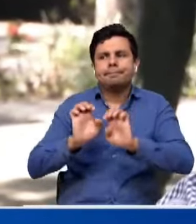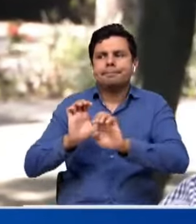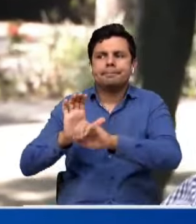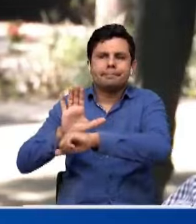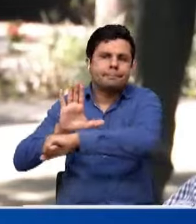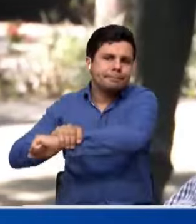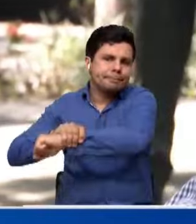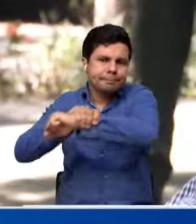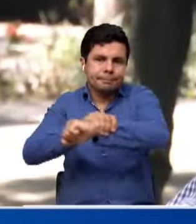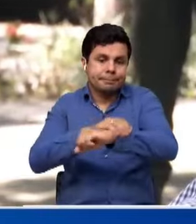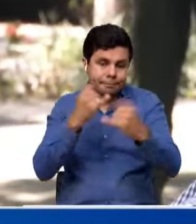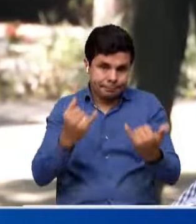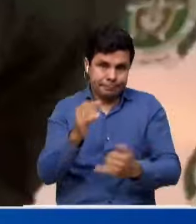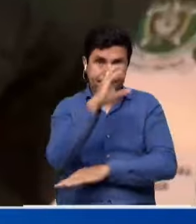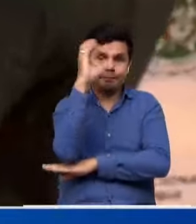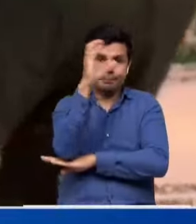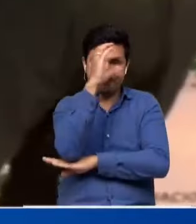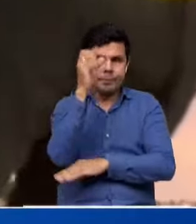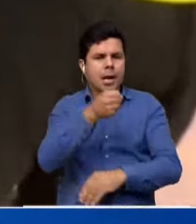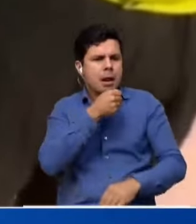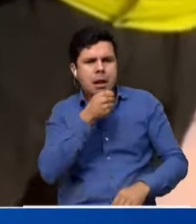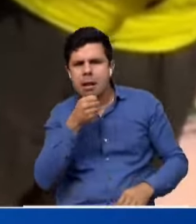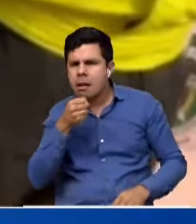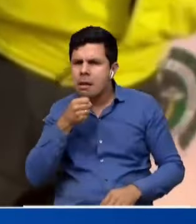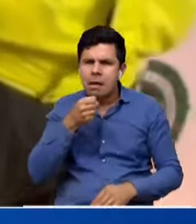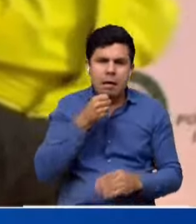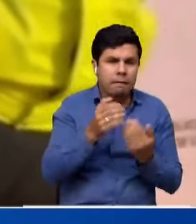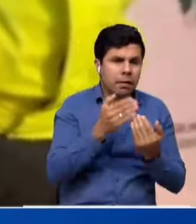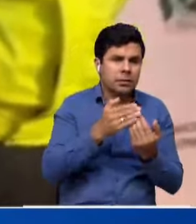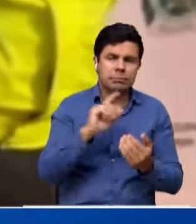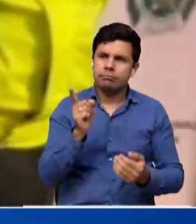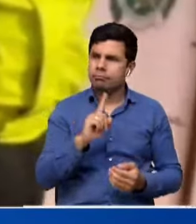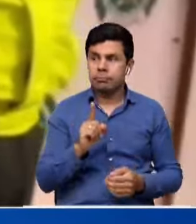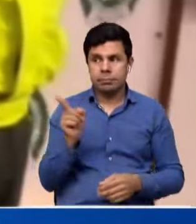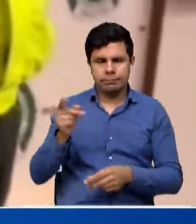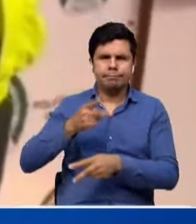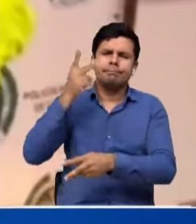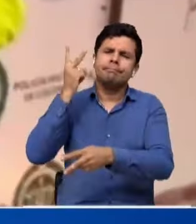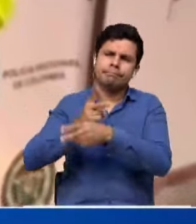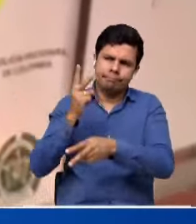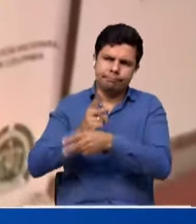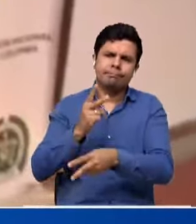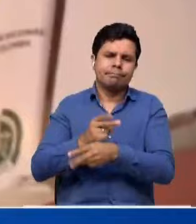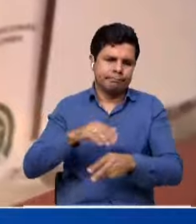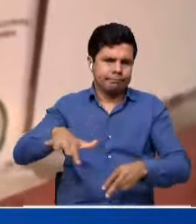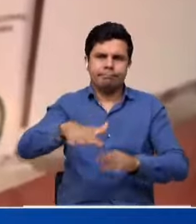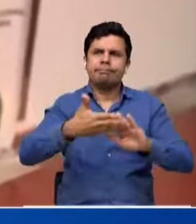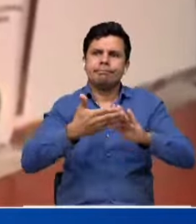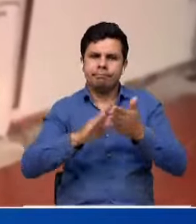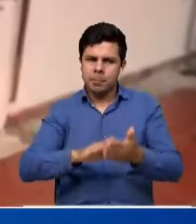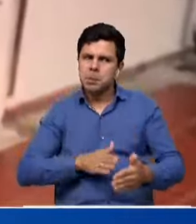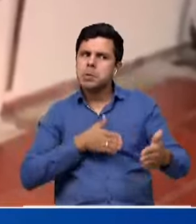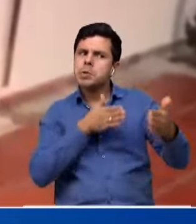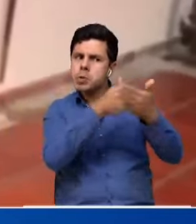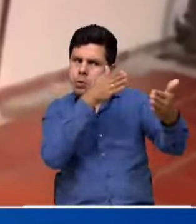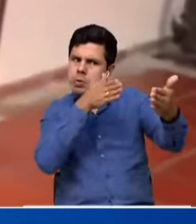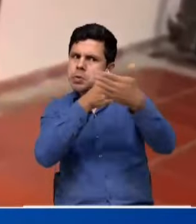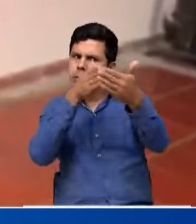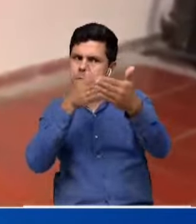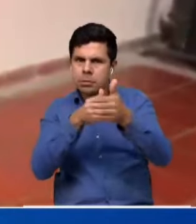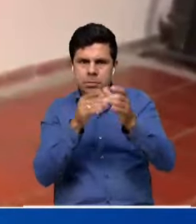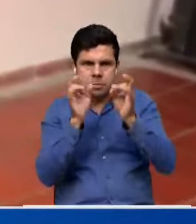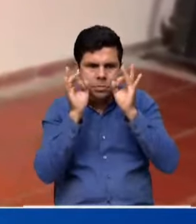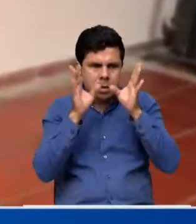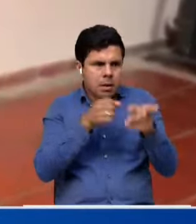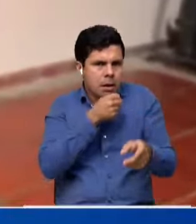el periodismo en Colombia no es fácil. Un juez consideró que Censura es un peligro para la comunidad por amenazar a un periodista que se convierte por